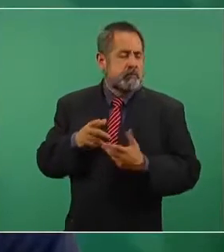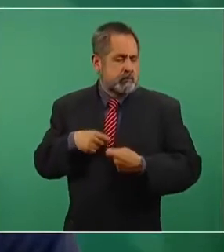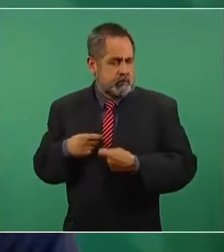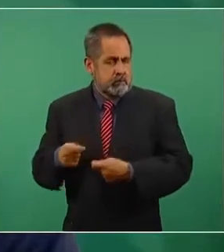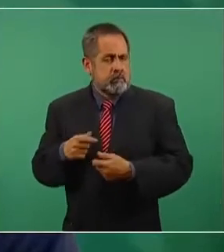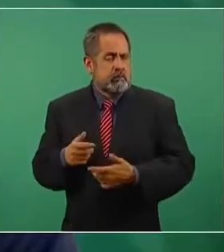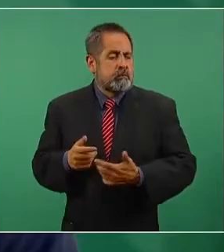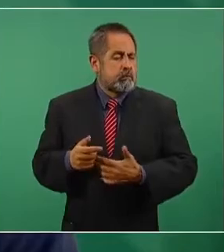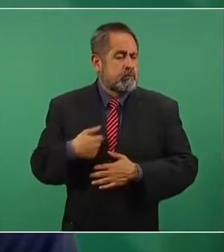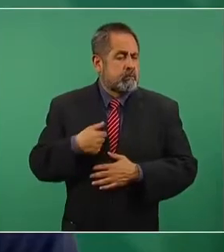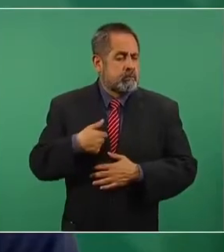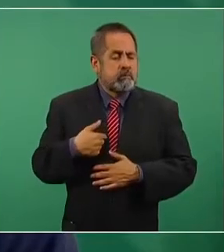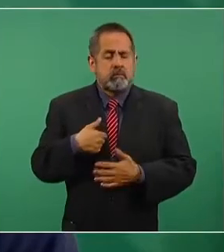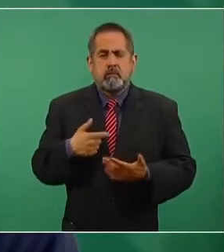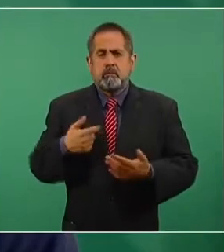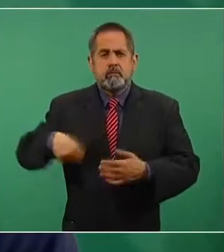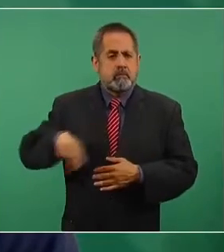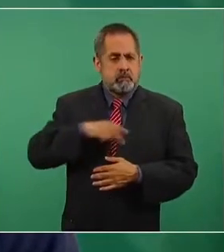Nosotros